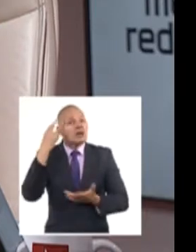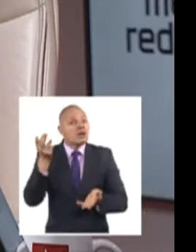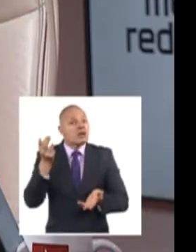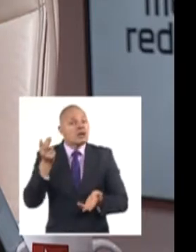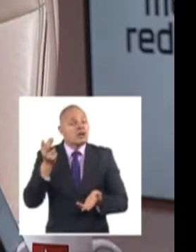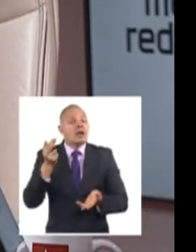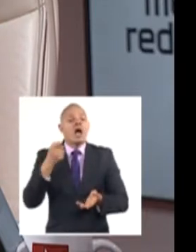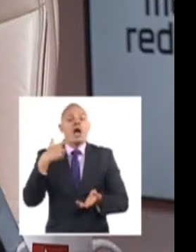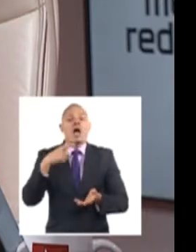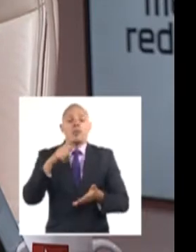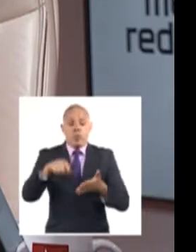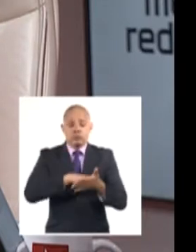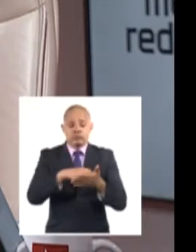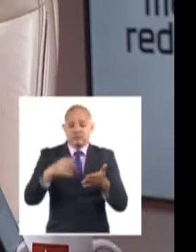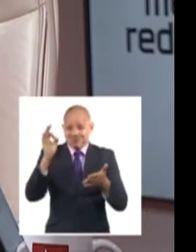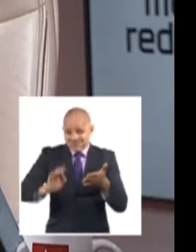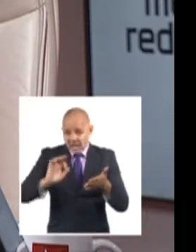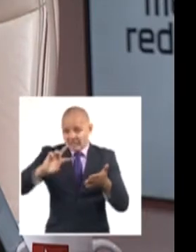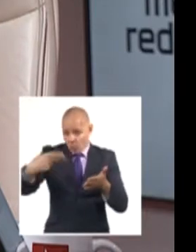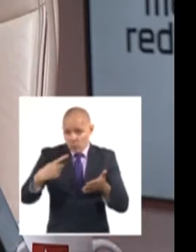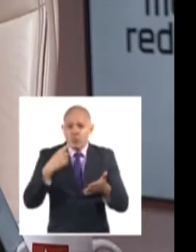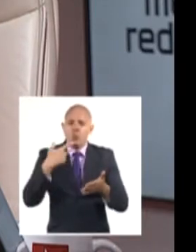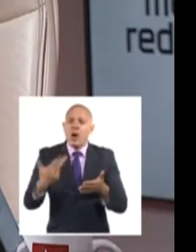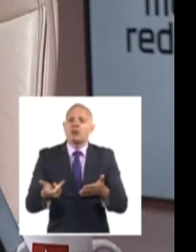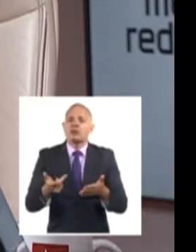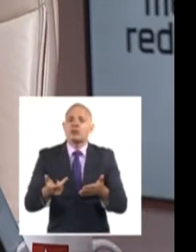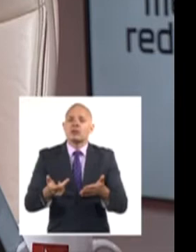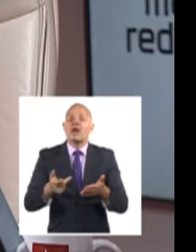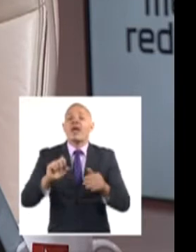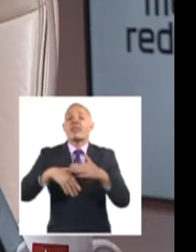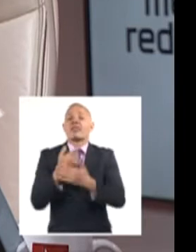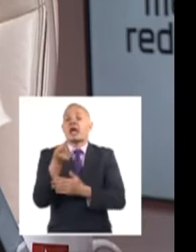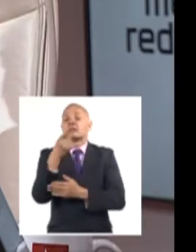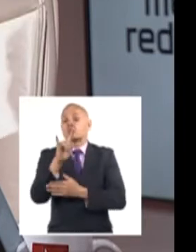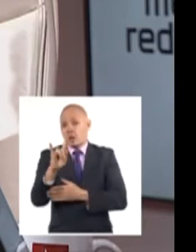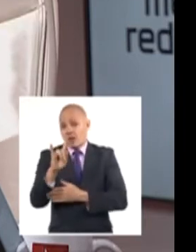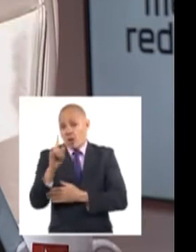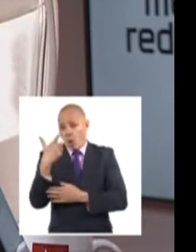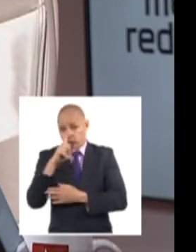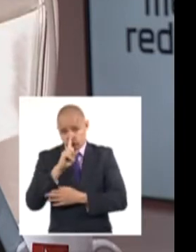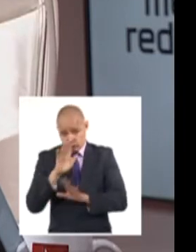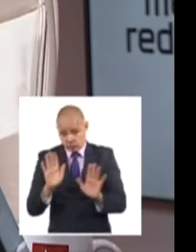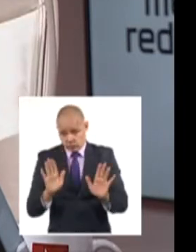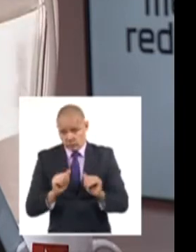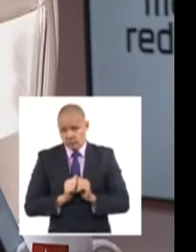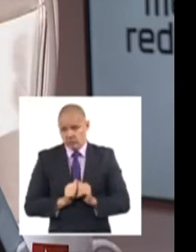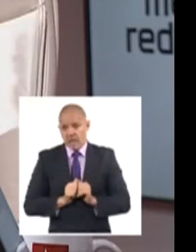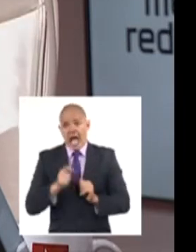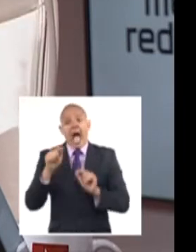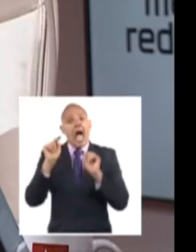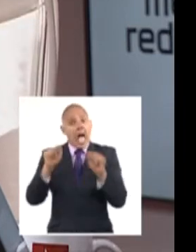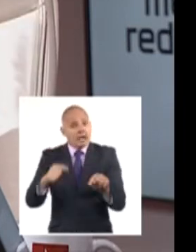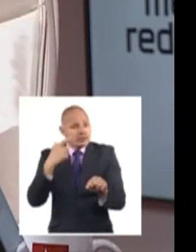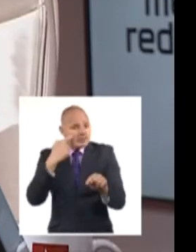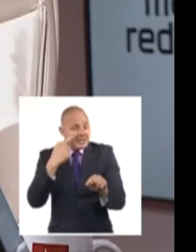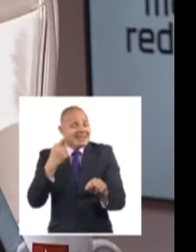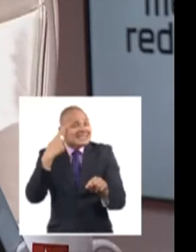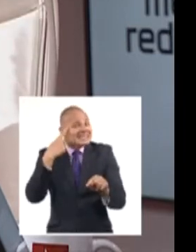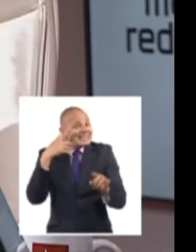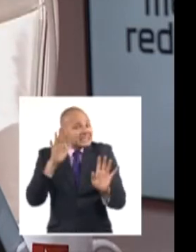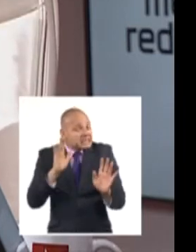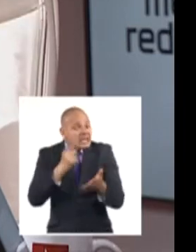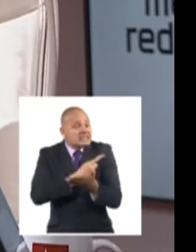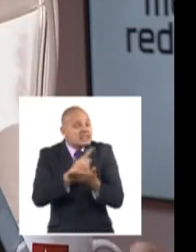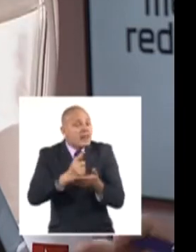9 va a ser decisiva vamos a ver pero yo pienso que es muy difícil predecir qué